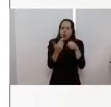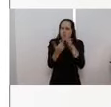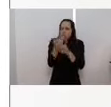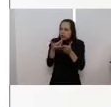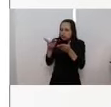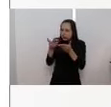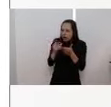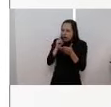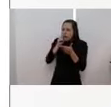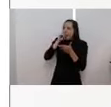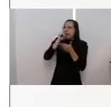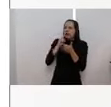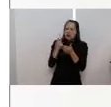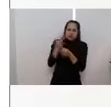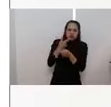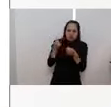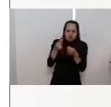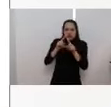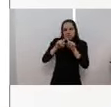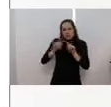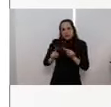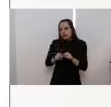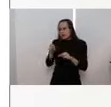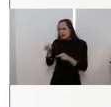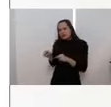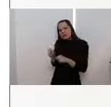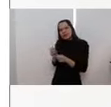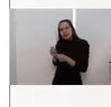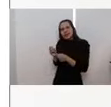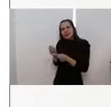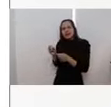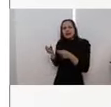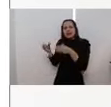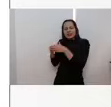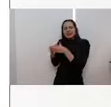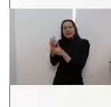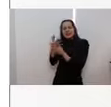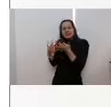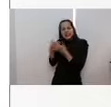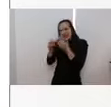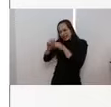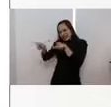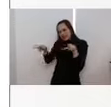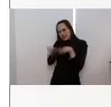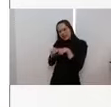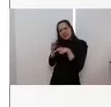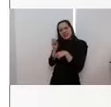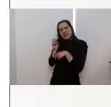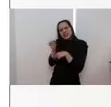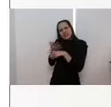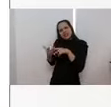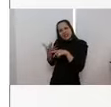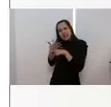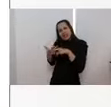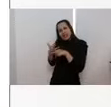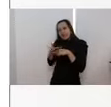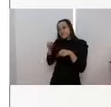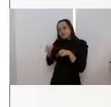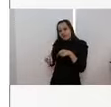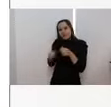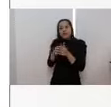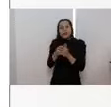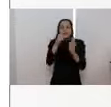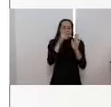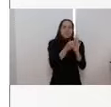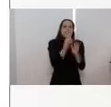el banco de sangre garantizó la oportunidad en la disposición de hemocomponentes y durante el 2020 se